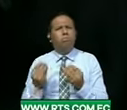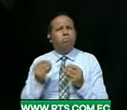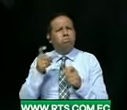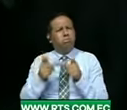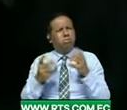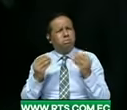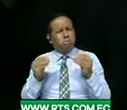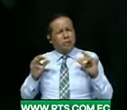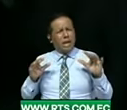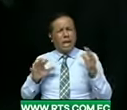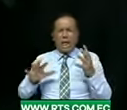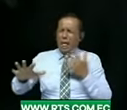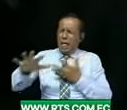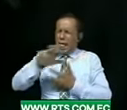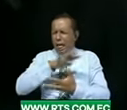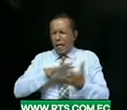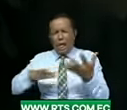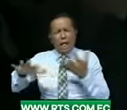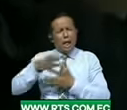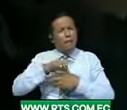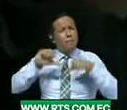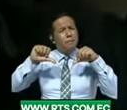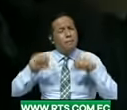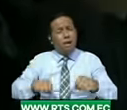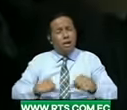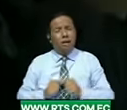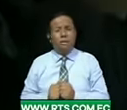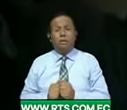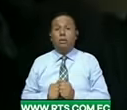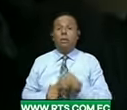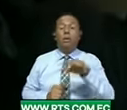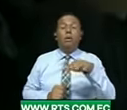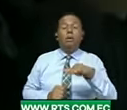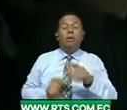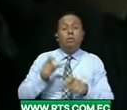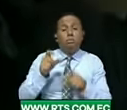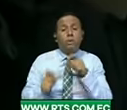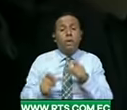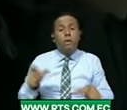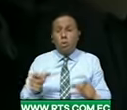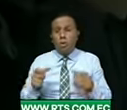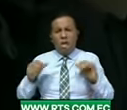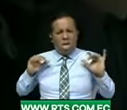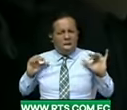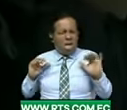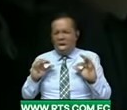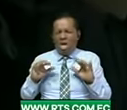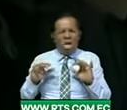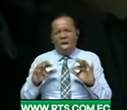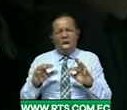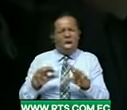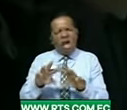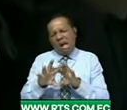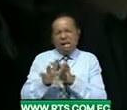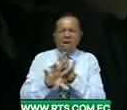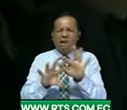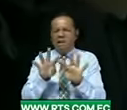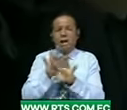colapsado, todo estaba muy mal. La gente comenzó a entrar a la estación, se aplastaban, los